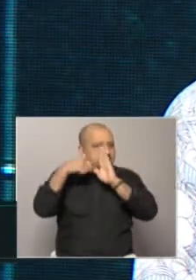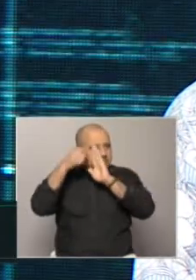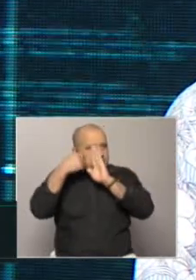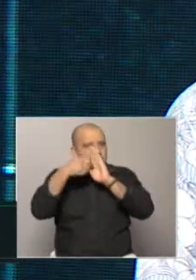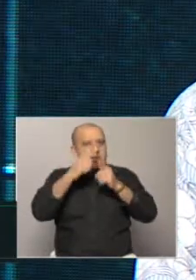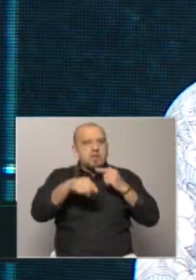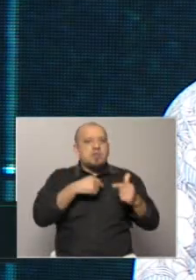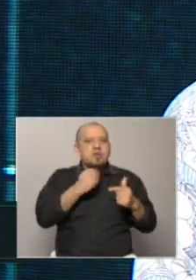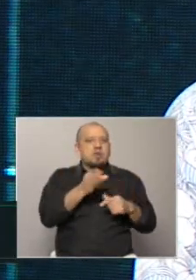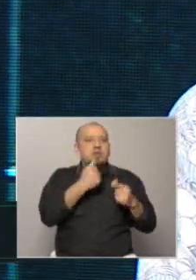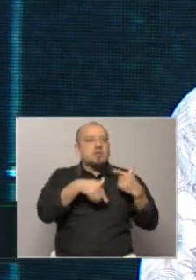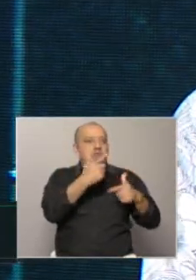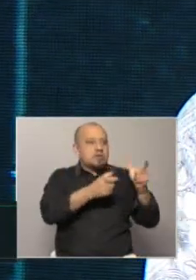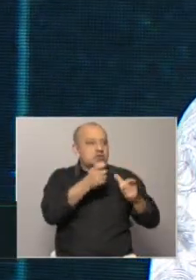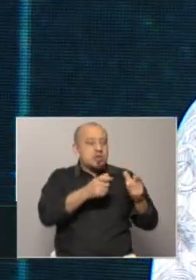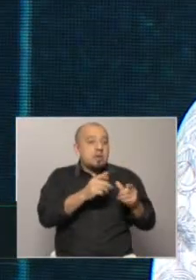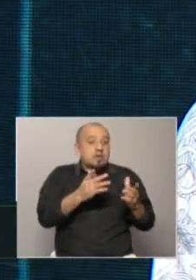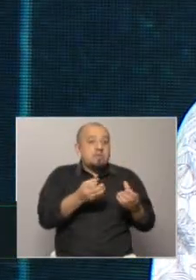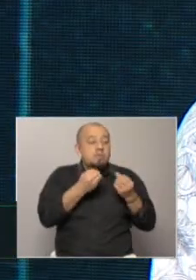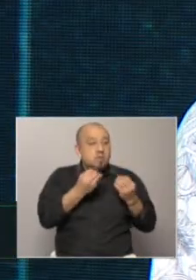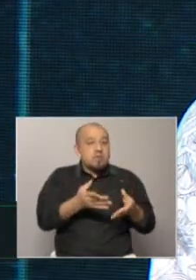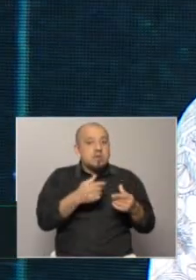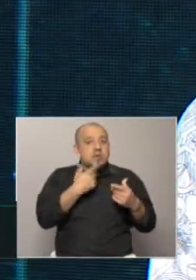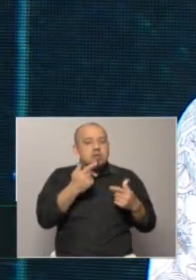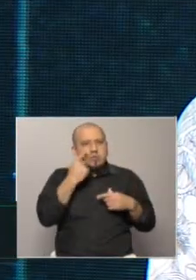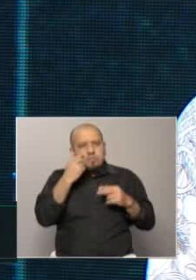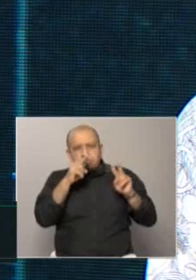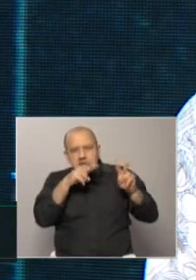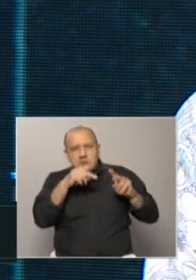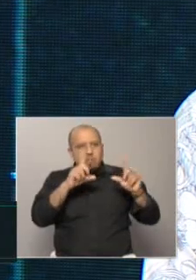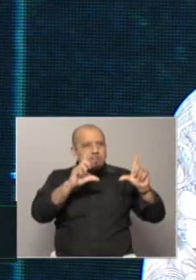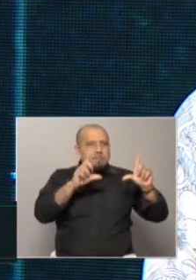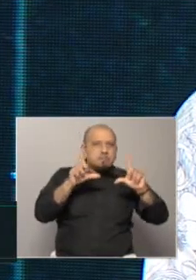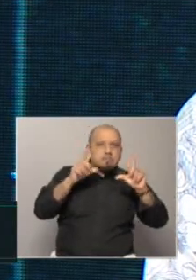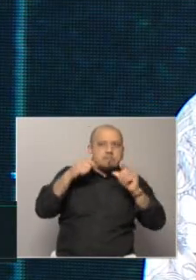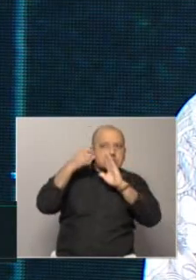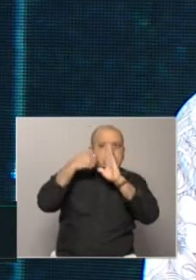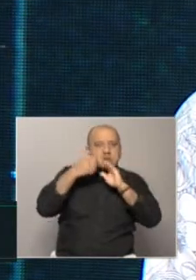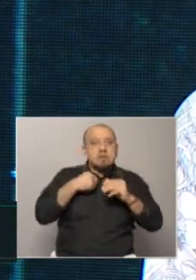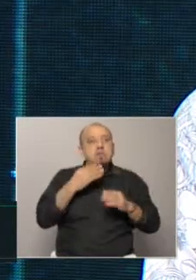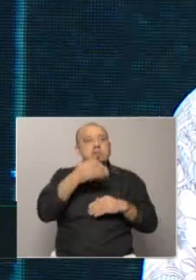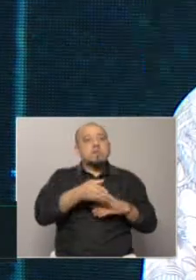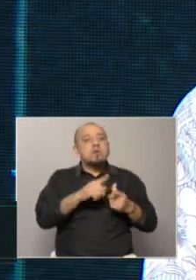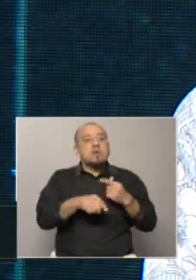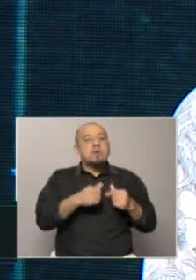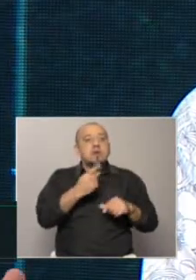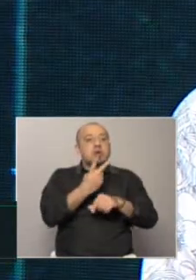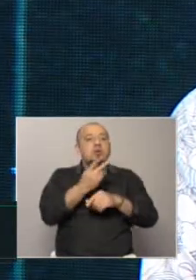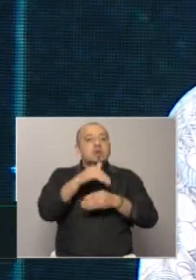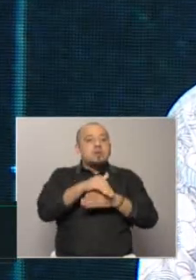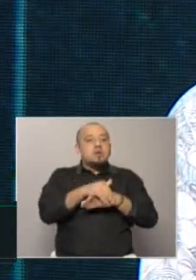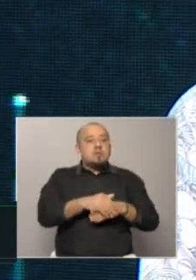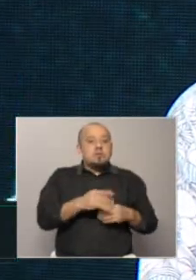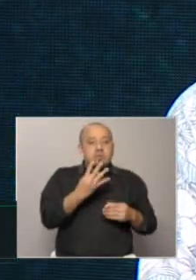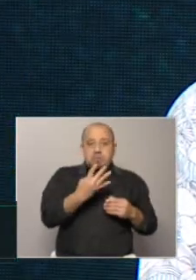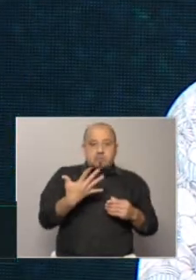salas cinematográficas, con gente y sin gente, porque también, como crítico cinematográfico, muchas salas cinematográficas las visitábamos prácticamente que con cuatro o